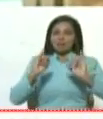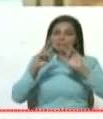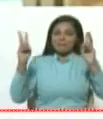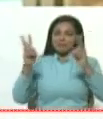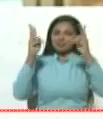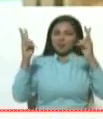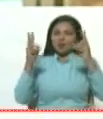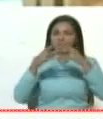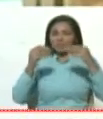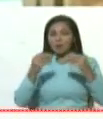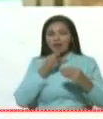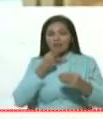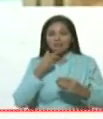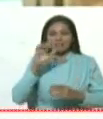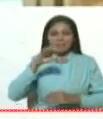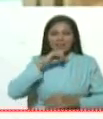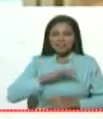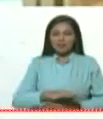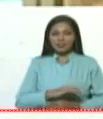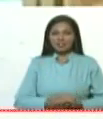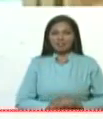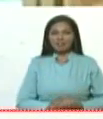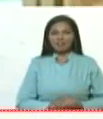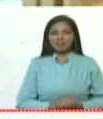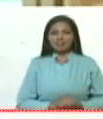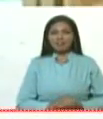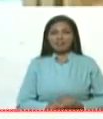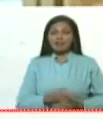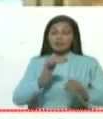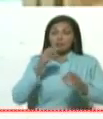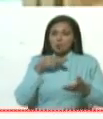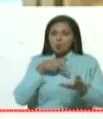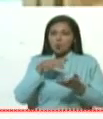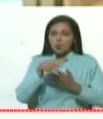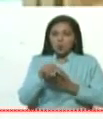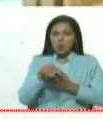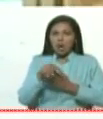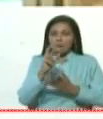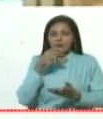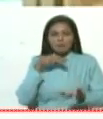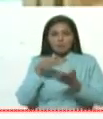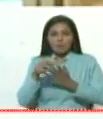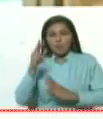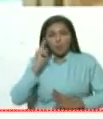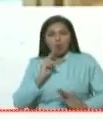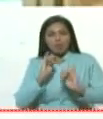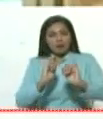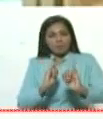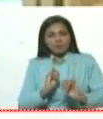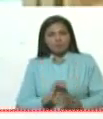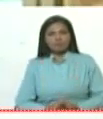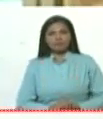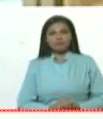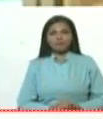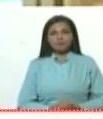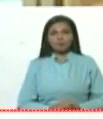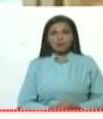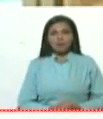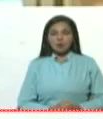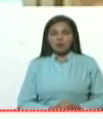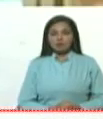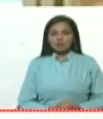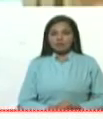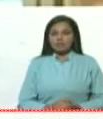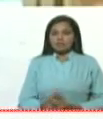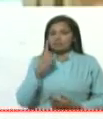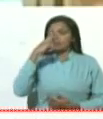Venezuela, además de bella, es histórica. Por donde usted pase, por ahí pasó Bolívar, por ahí pasó Zamora,